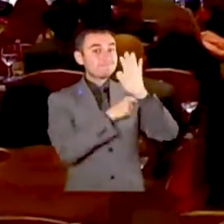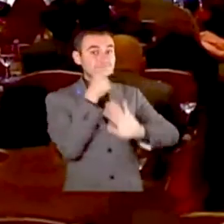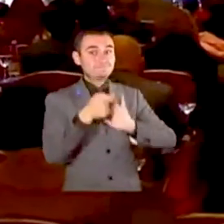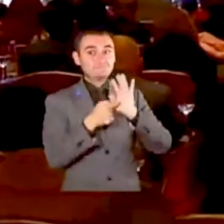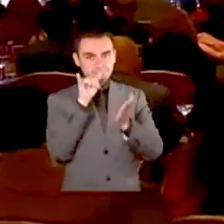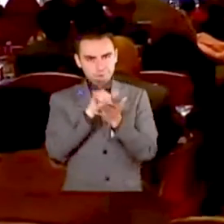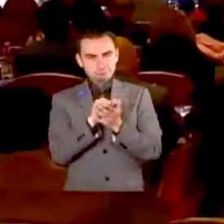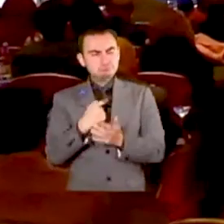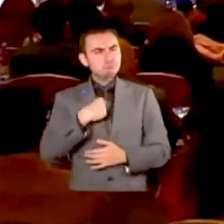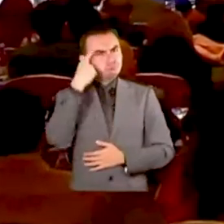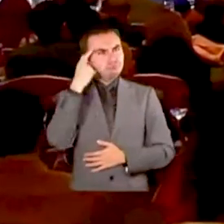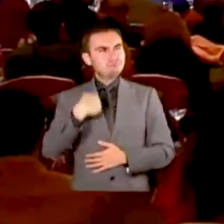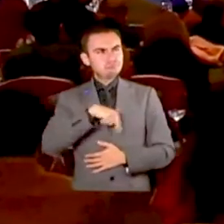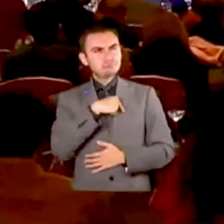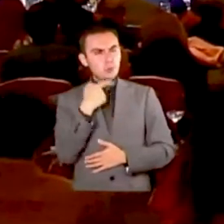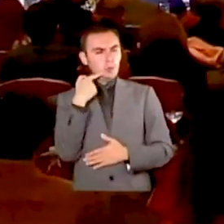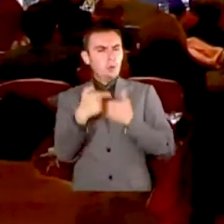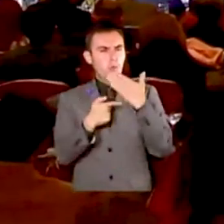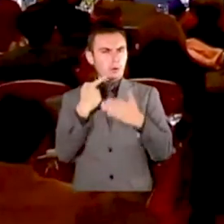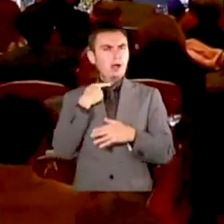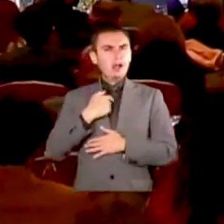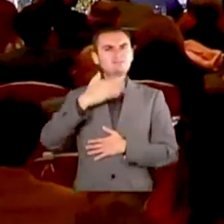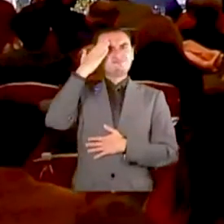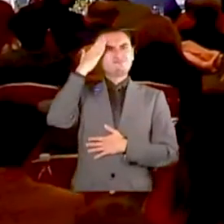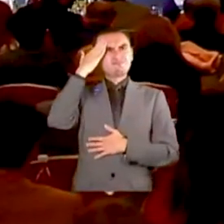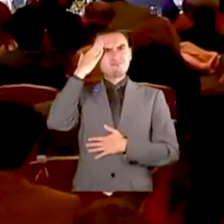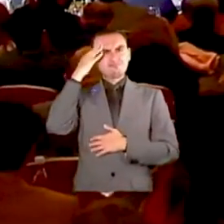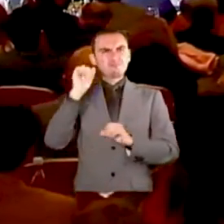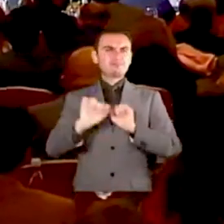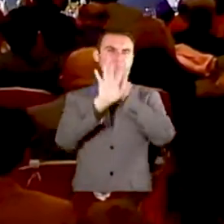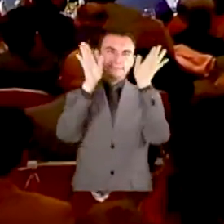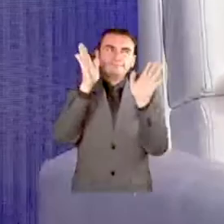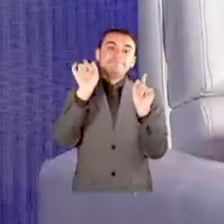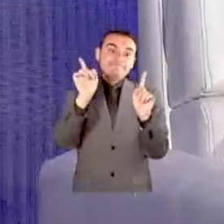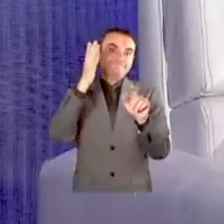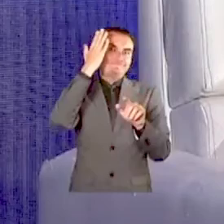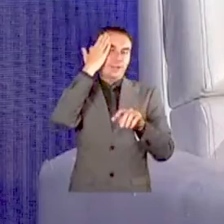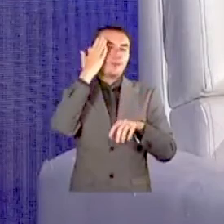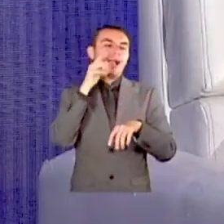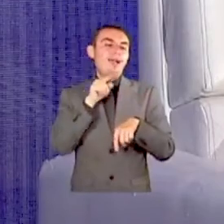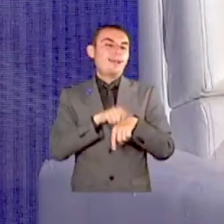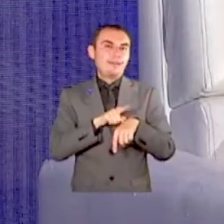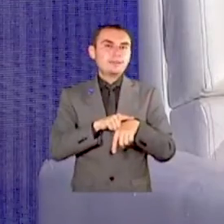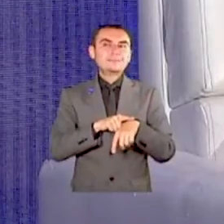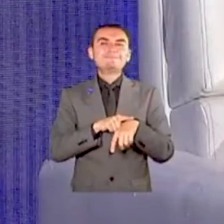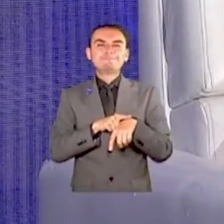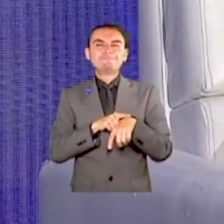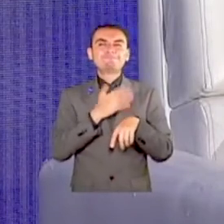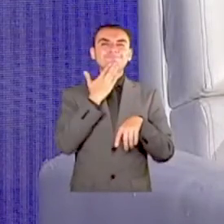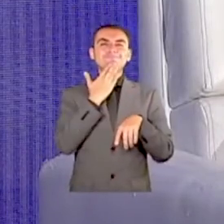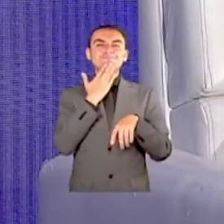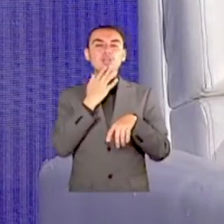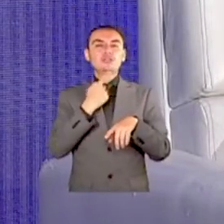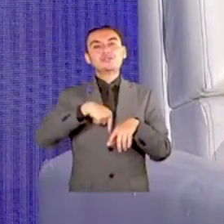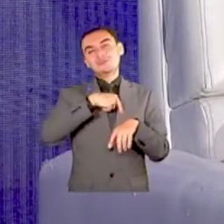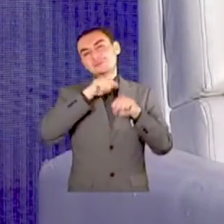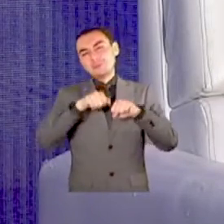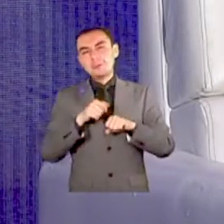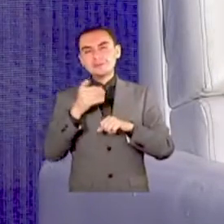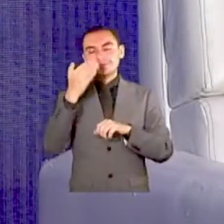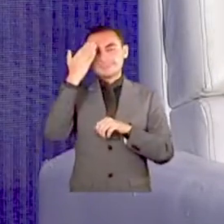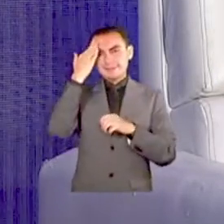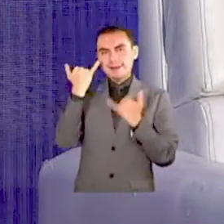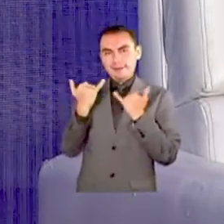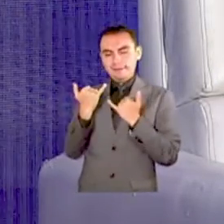esto ya tenemos un panorama amplio y por razones de tiempo suficientes para mirar lo que estamos haciendo desde el punto de vista